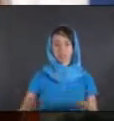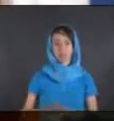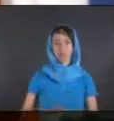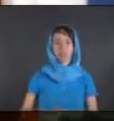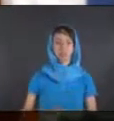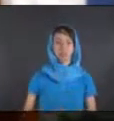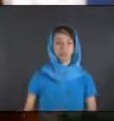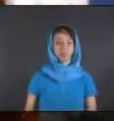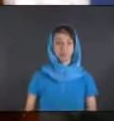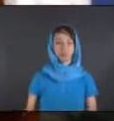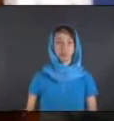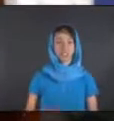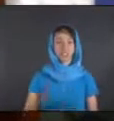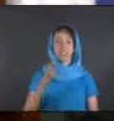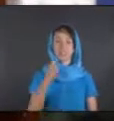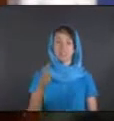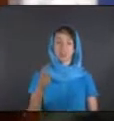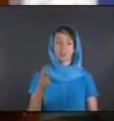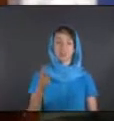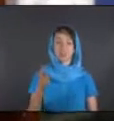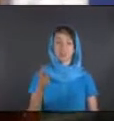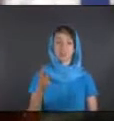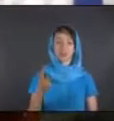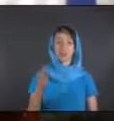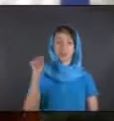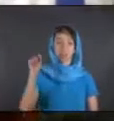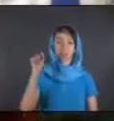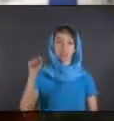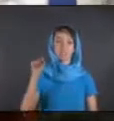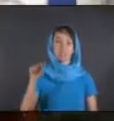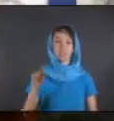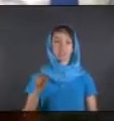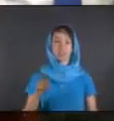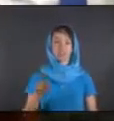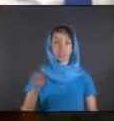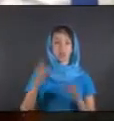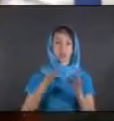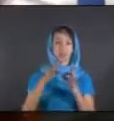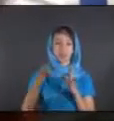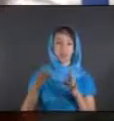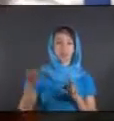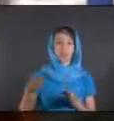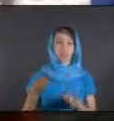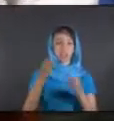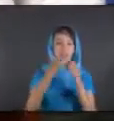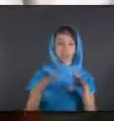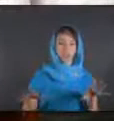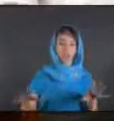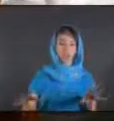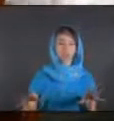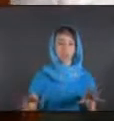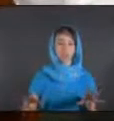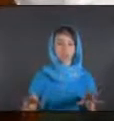Es el momento que describió el profeta Miqueas en el capítulo 7,